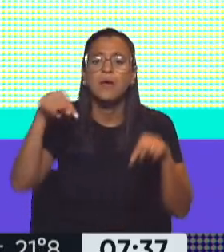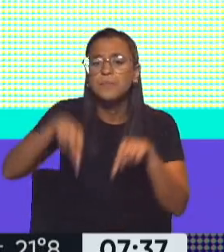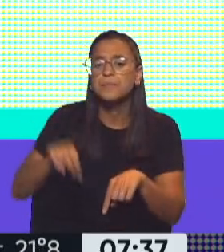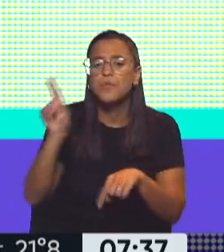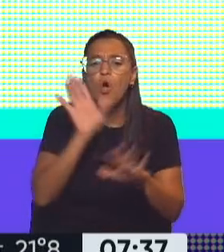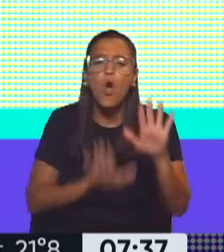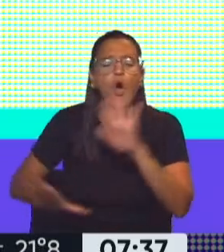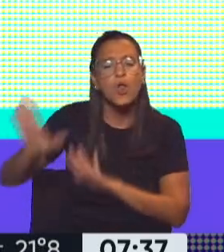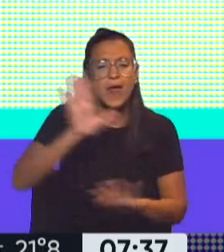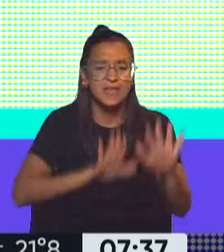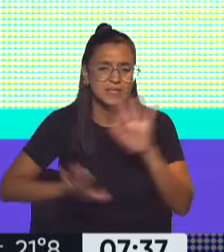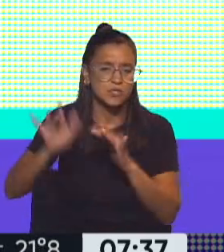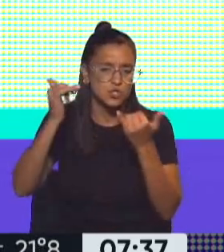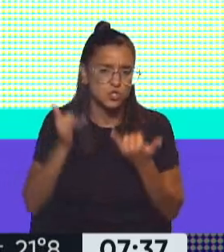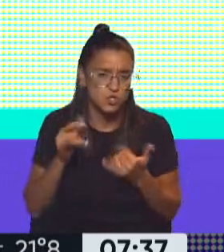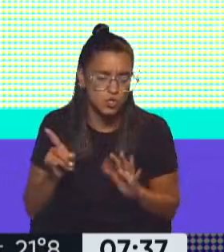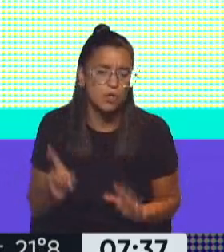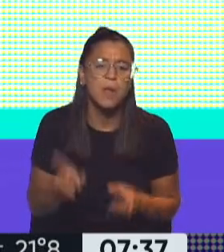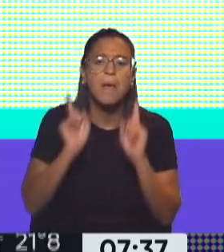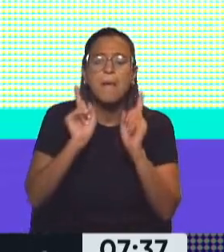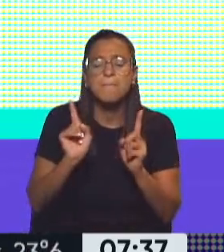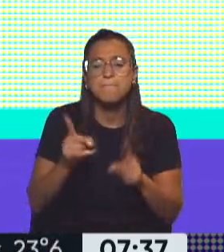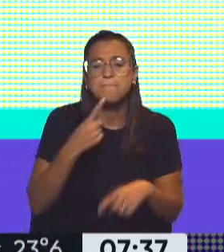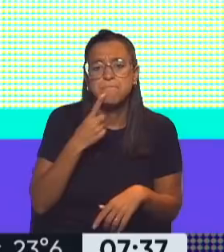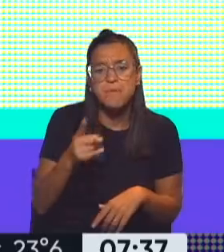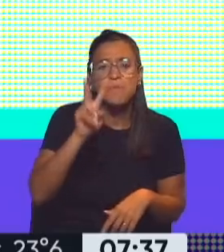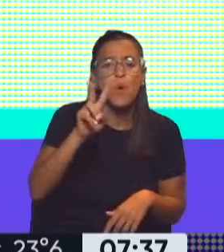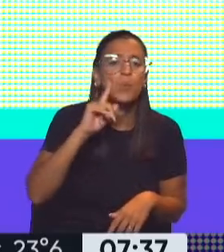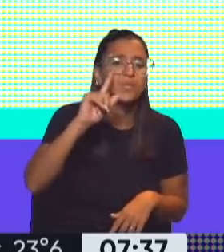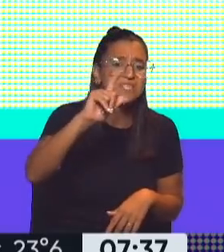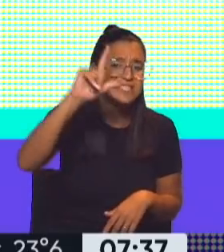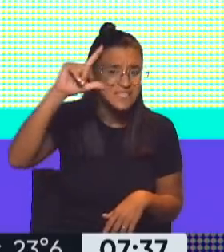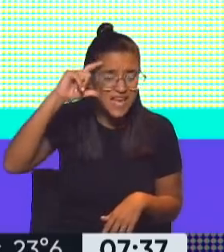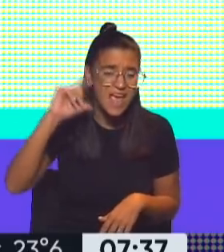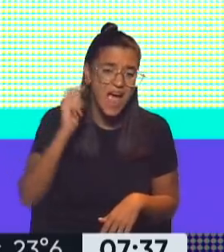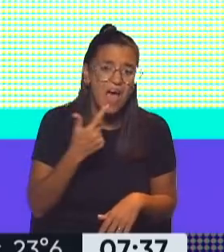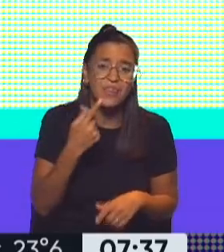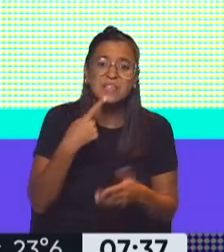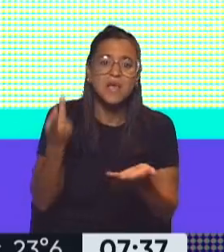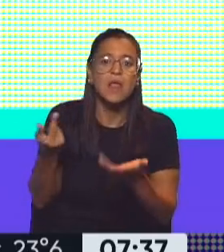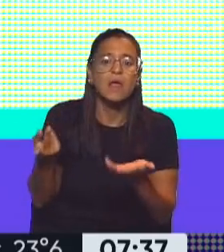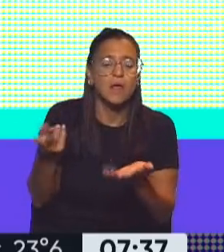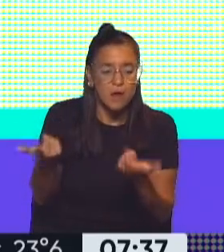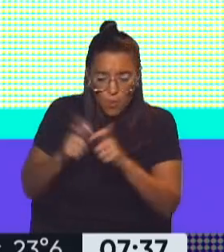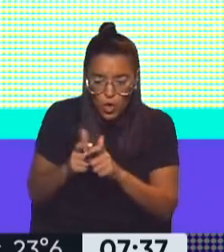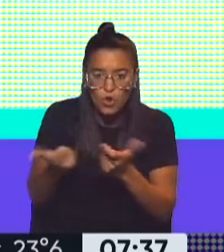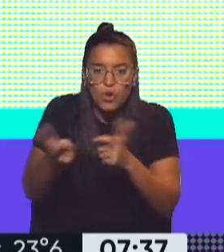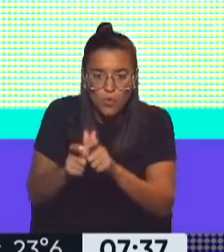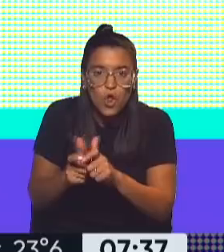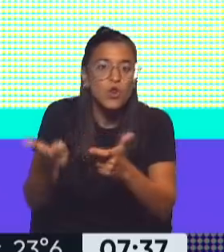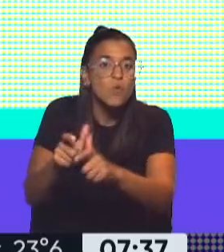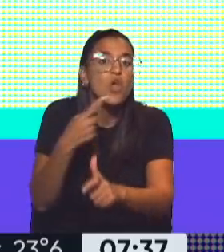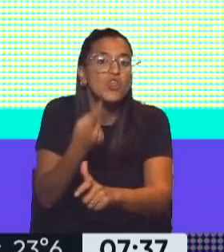una organización, o sea, el mismo Villegas dice que vienen manteniendo reuniones por este tema, o